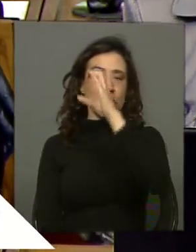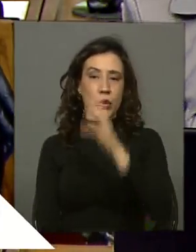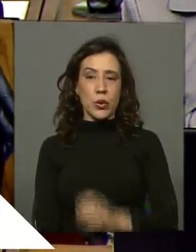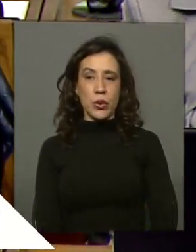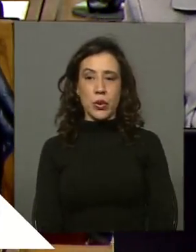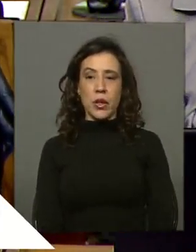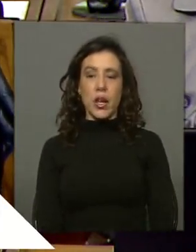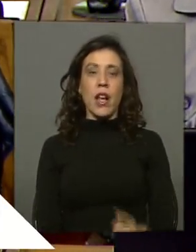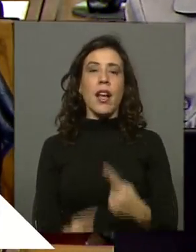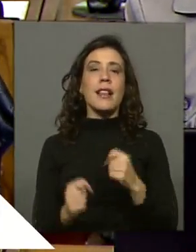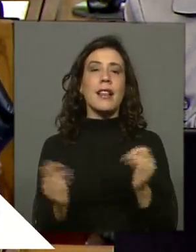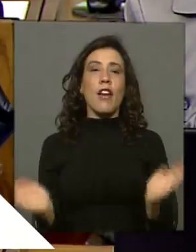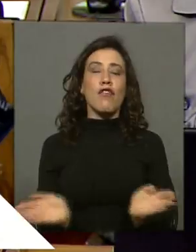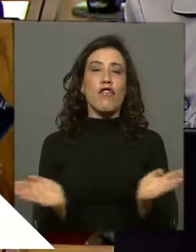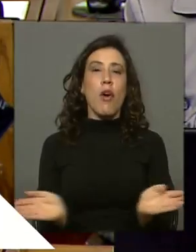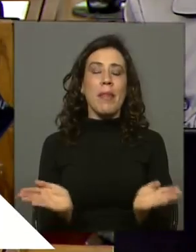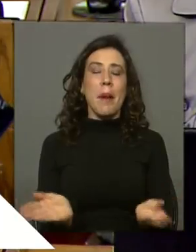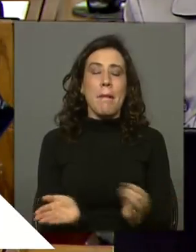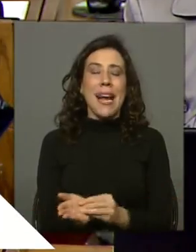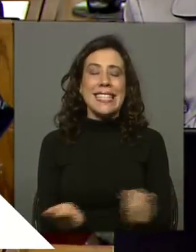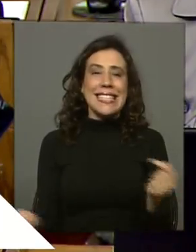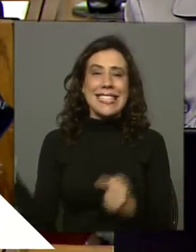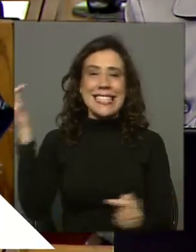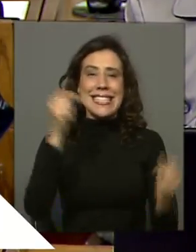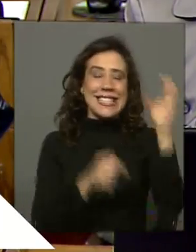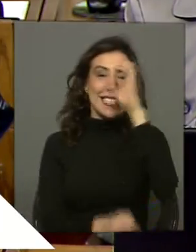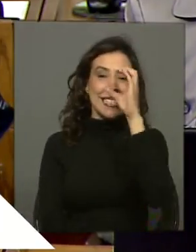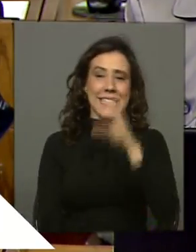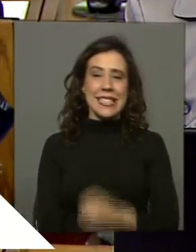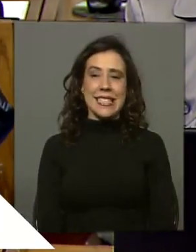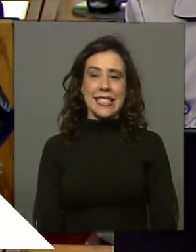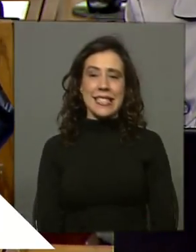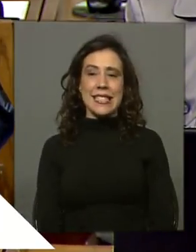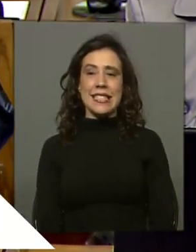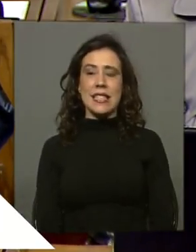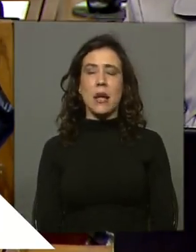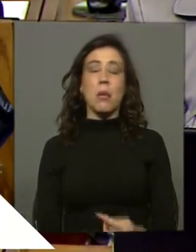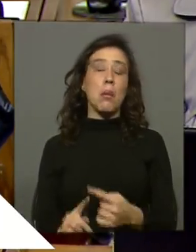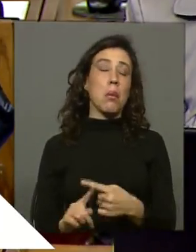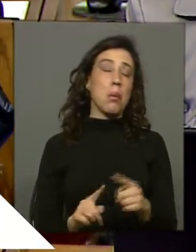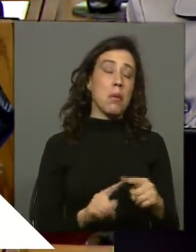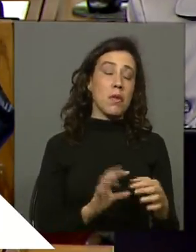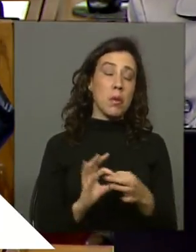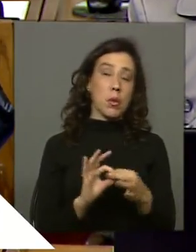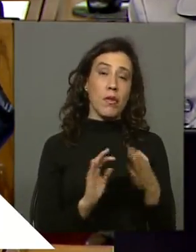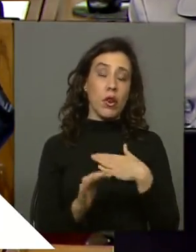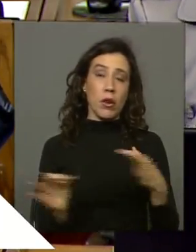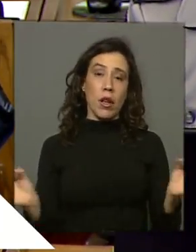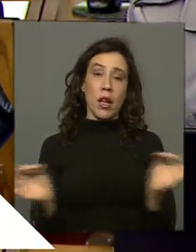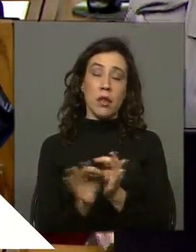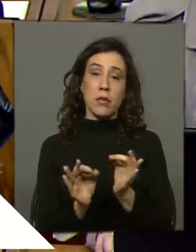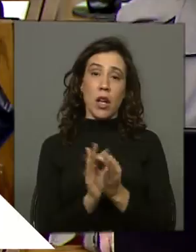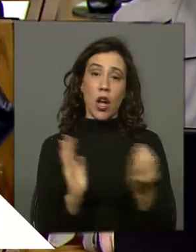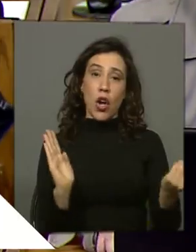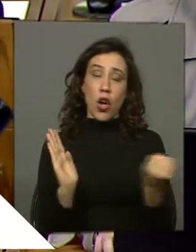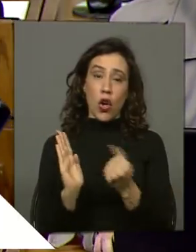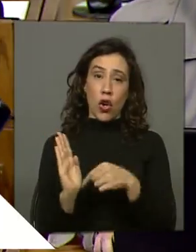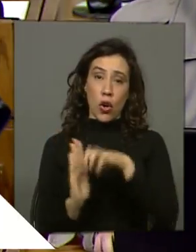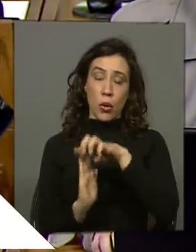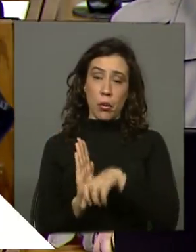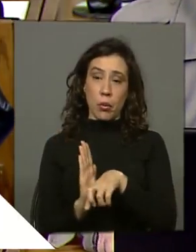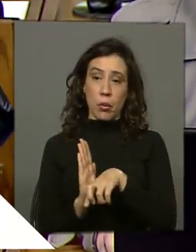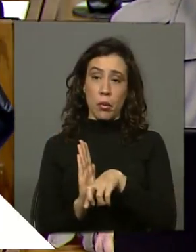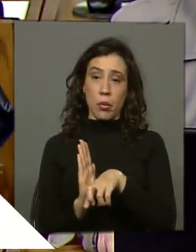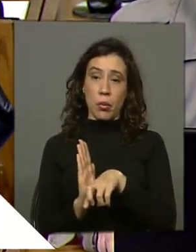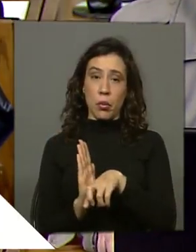intentar fomentar el turismo y la verdad es que por distintas razones quiero argumentar en contra de este proyecto de